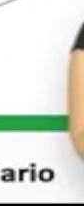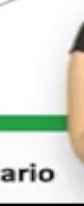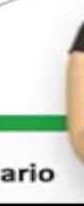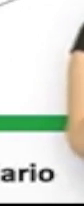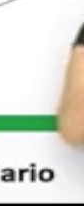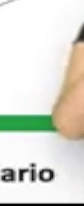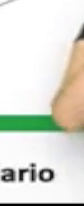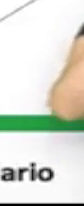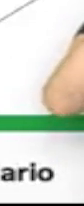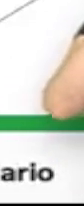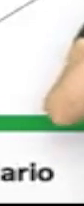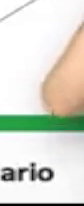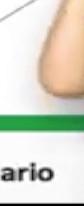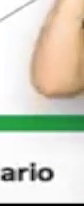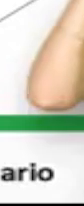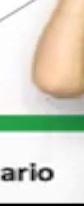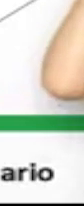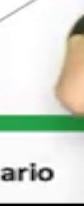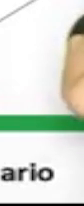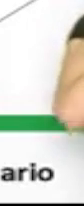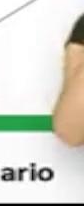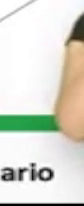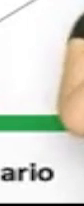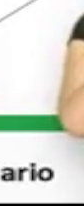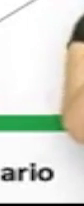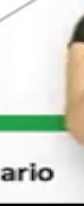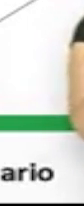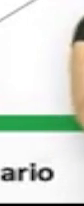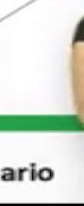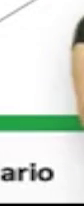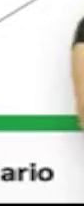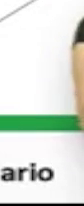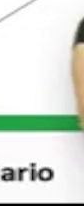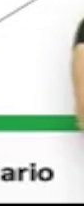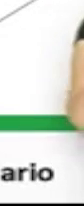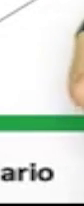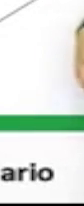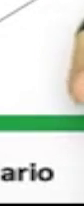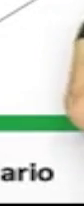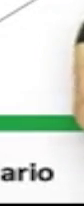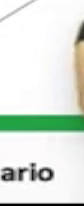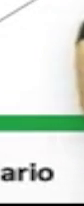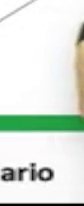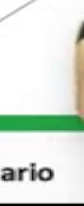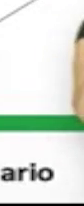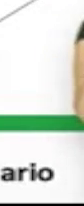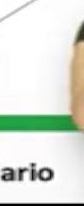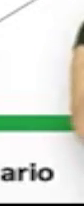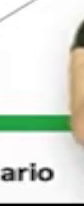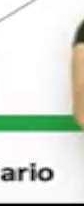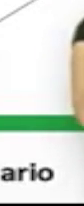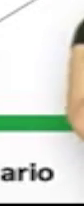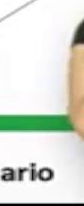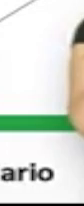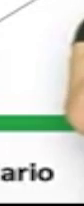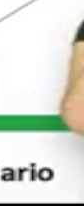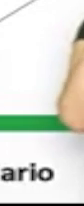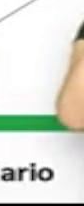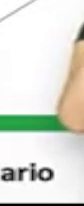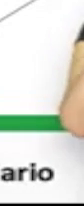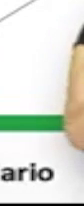de reyes en la jurisdicción número 4 tenemos un total de 9 casos uno en ciudad fernández 4 en rioverde